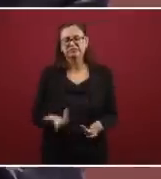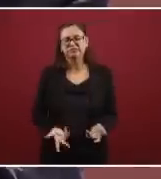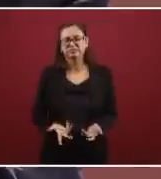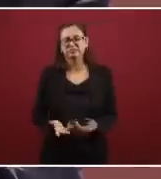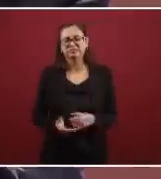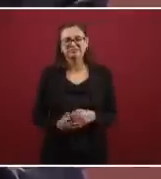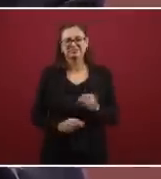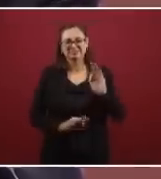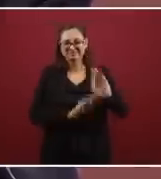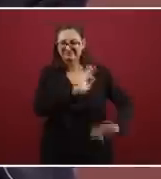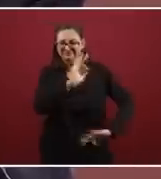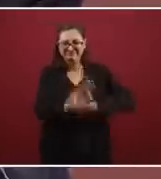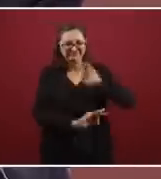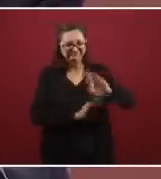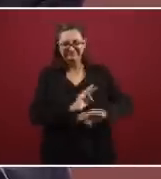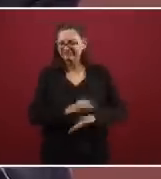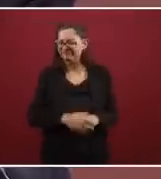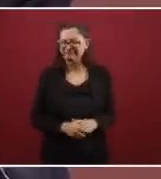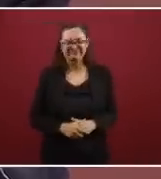darle un trato